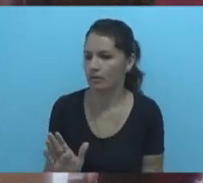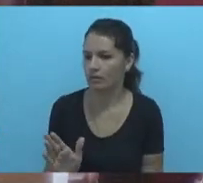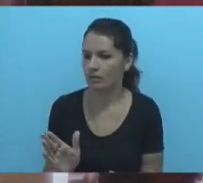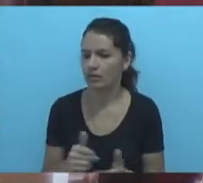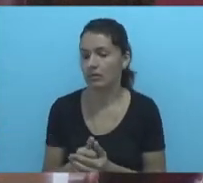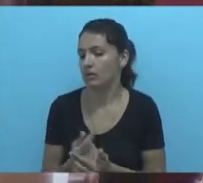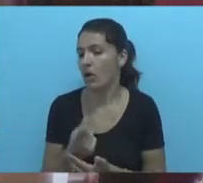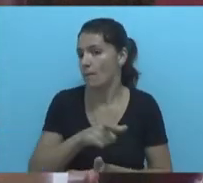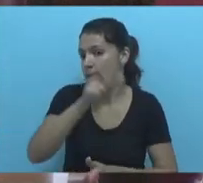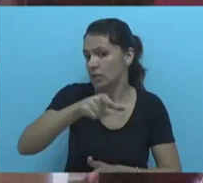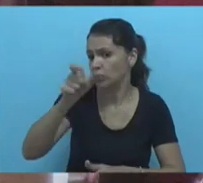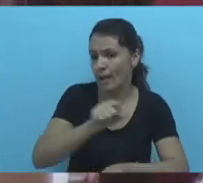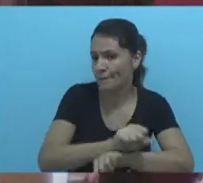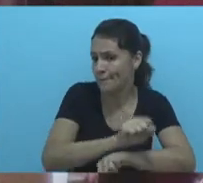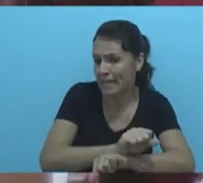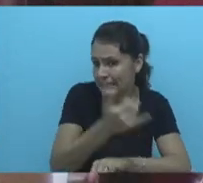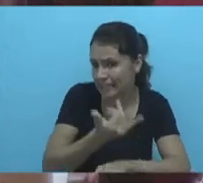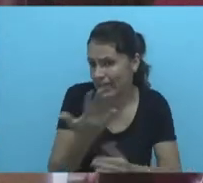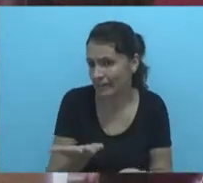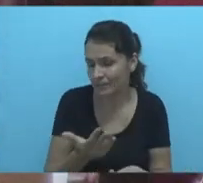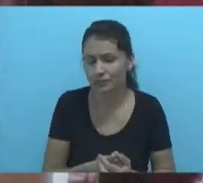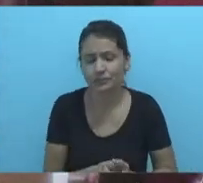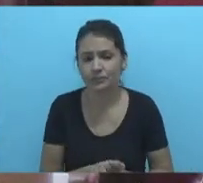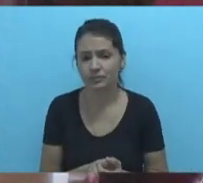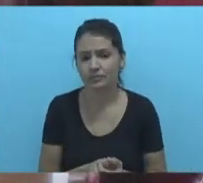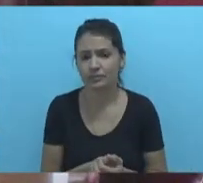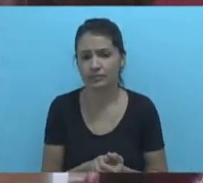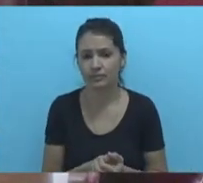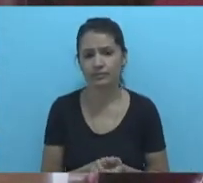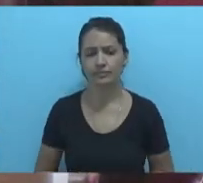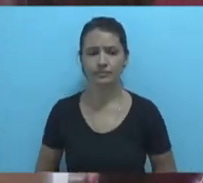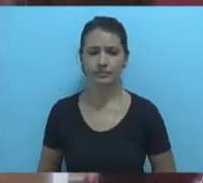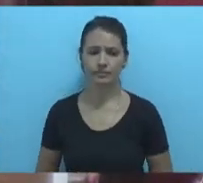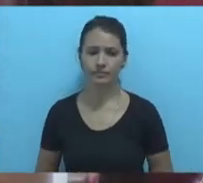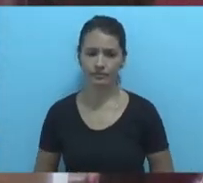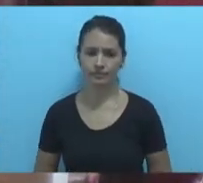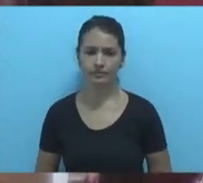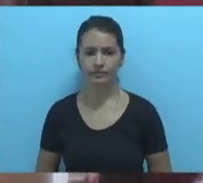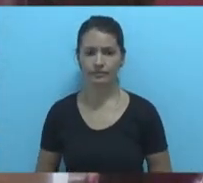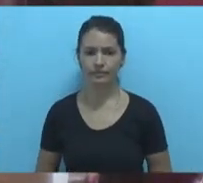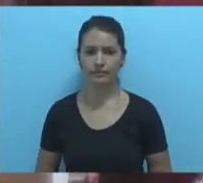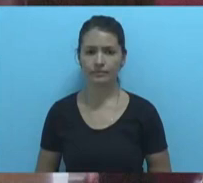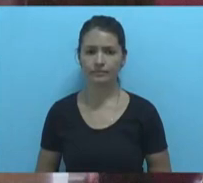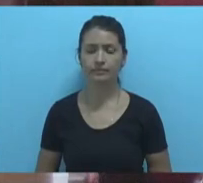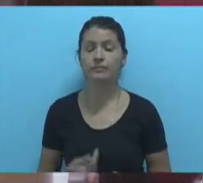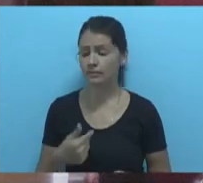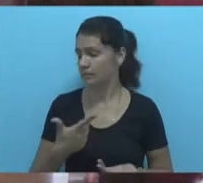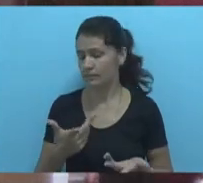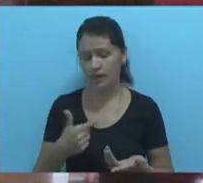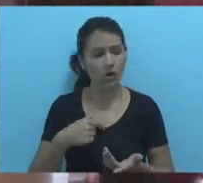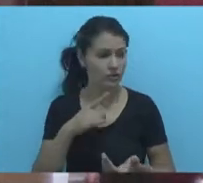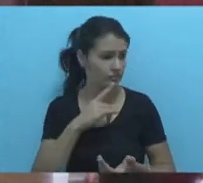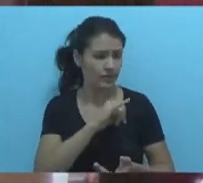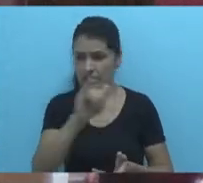privada de libertad a varias personas. En este sentido, hemos hecho saber la preocupación que hoy ponemos en conocimiento